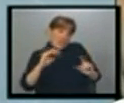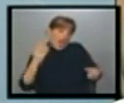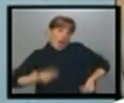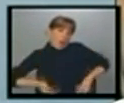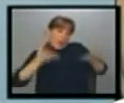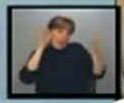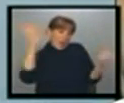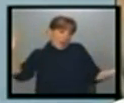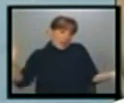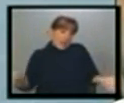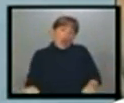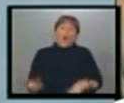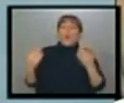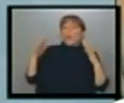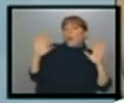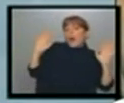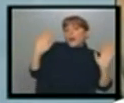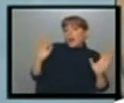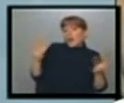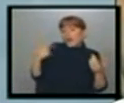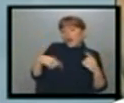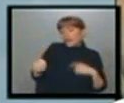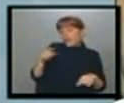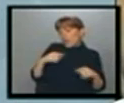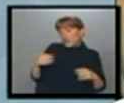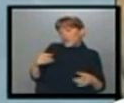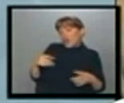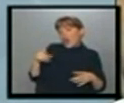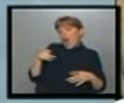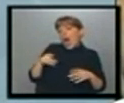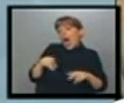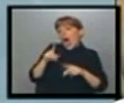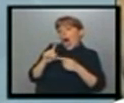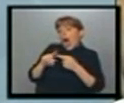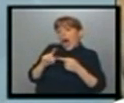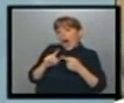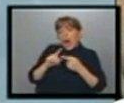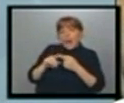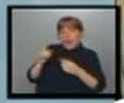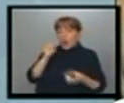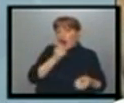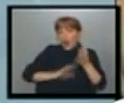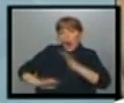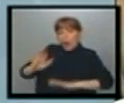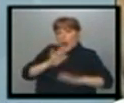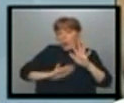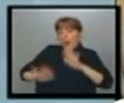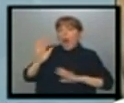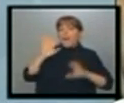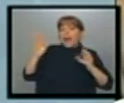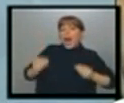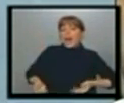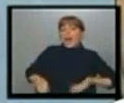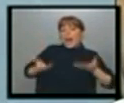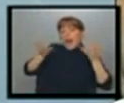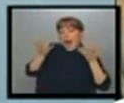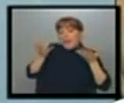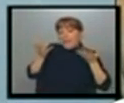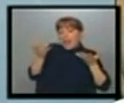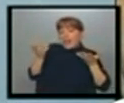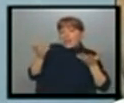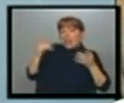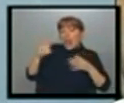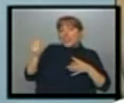las correcciones que se han efectuado en estos meses, vamos a tener una clara indicación de inflación de la baja en el